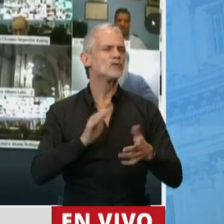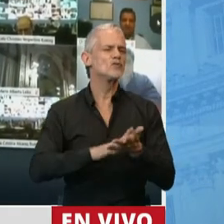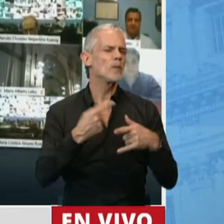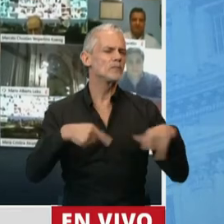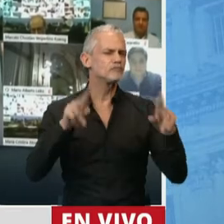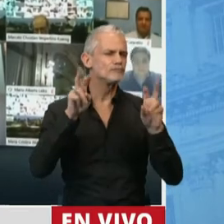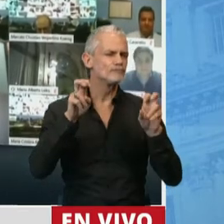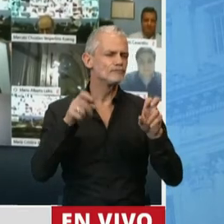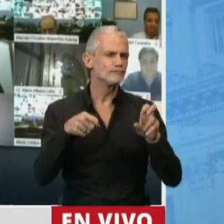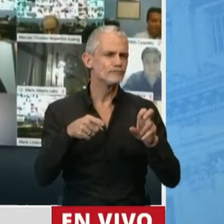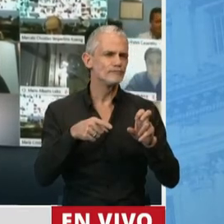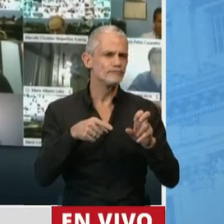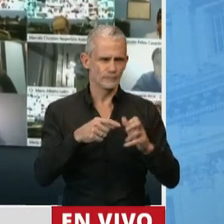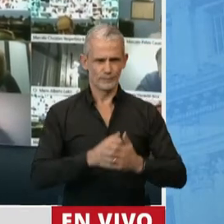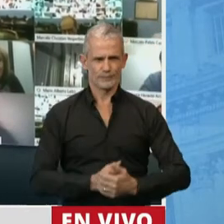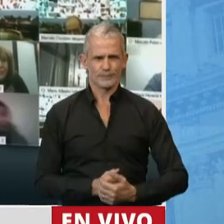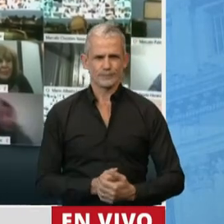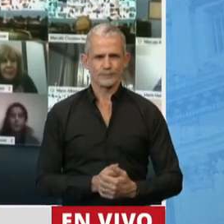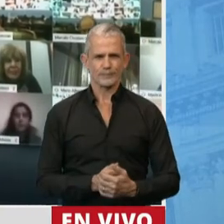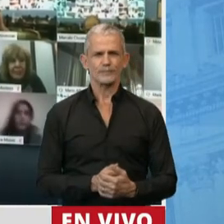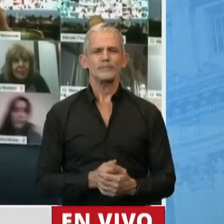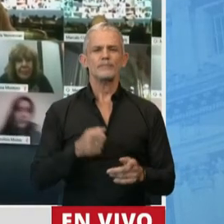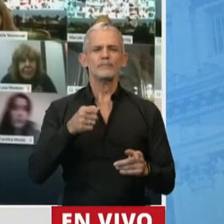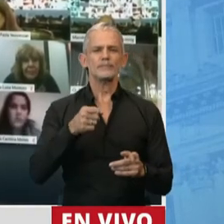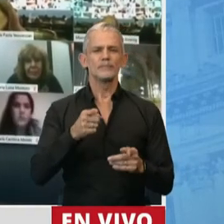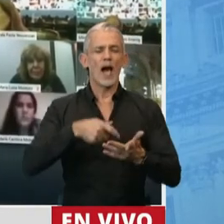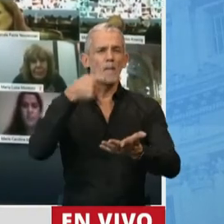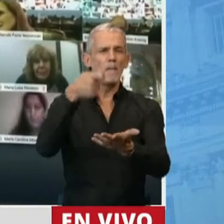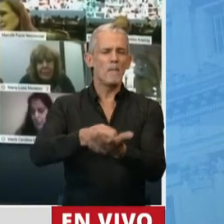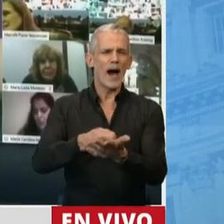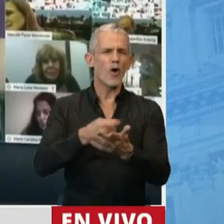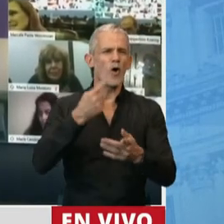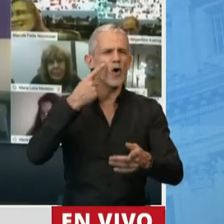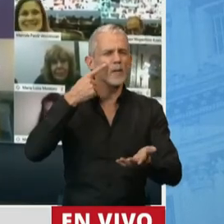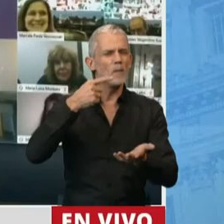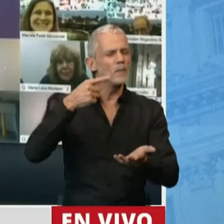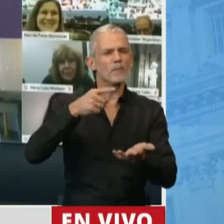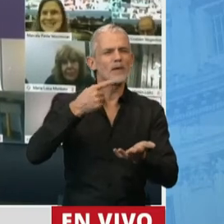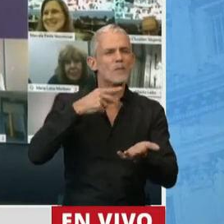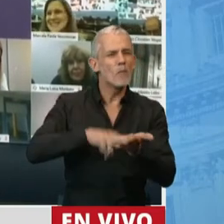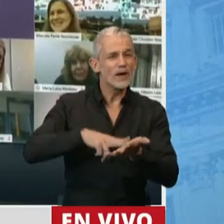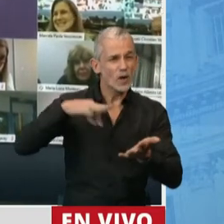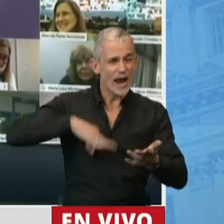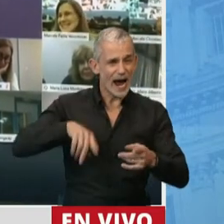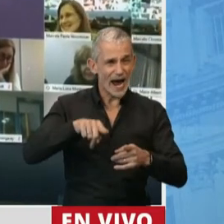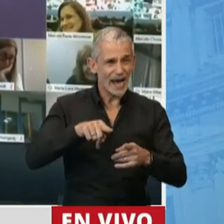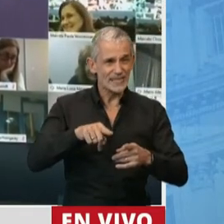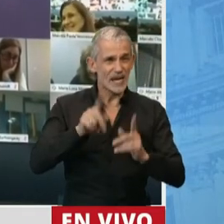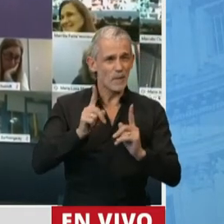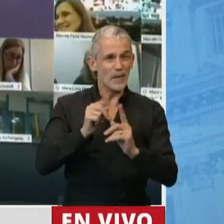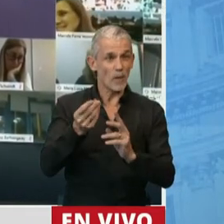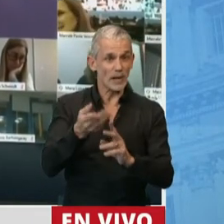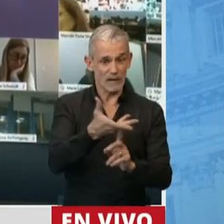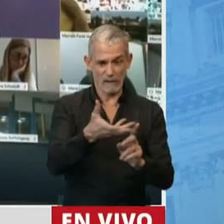con no tomar como pago a cuenta del impuesto a las ganancias aquellas retenciones que